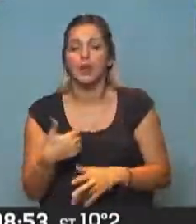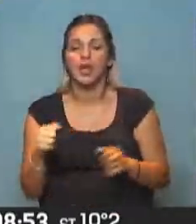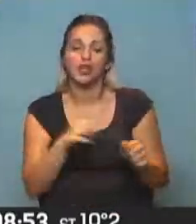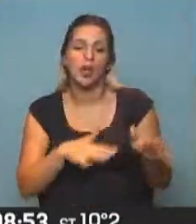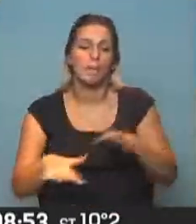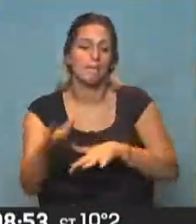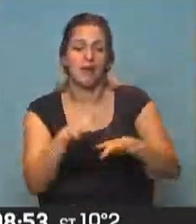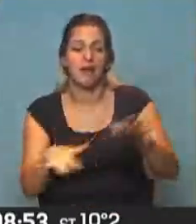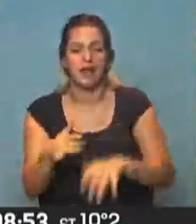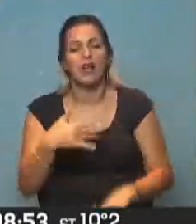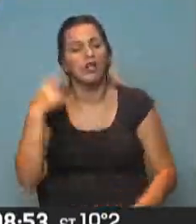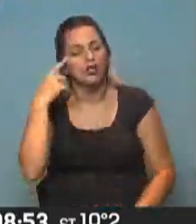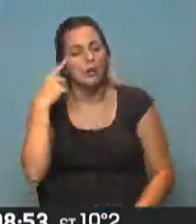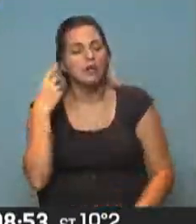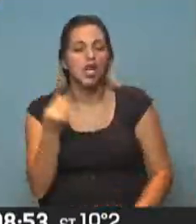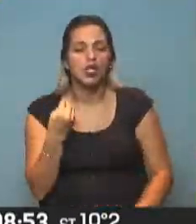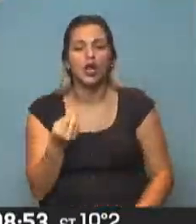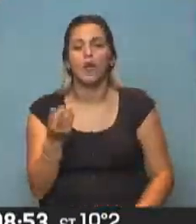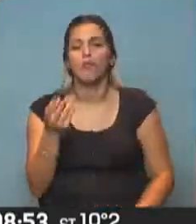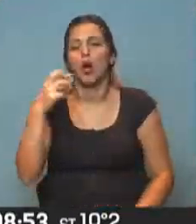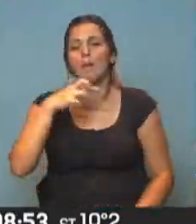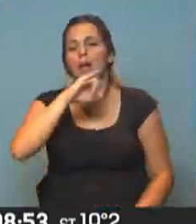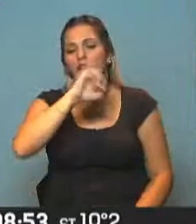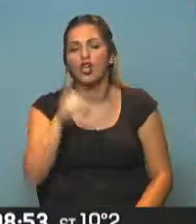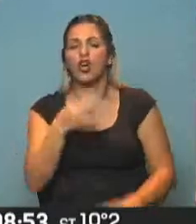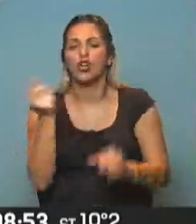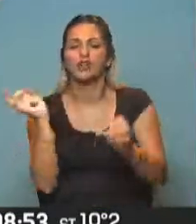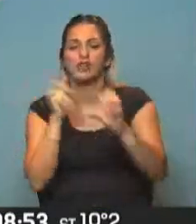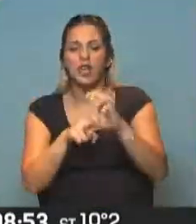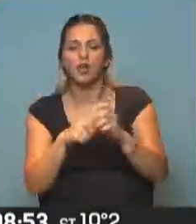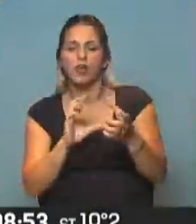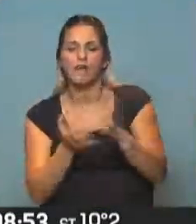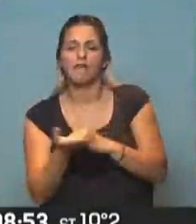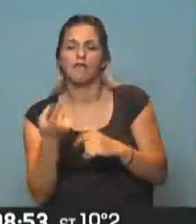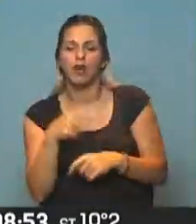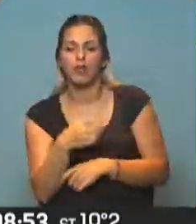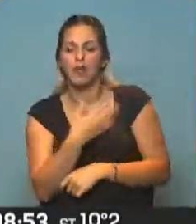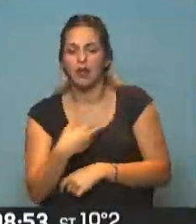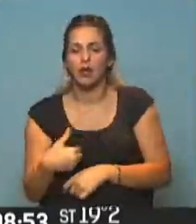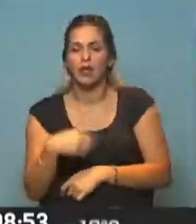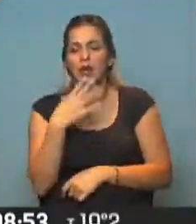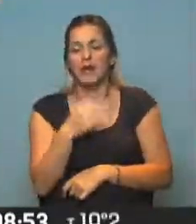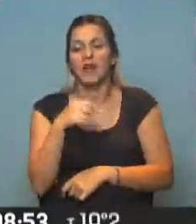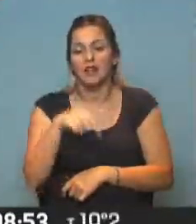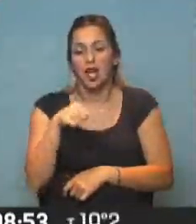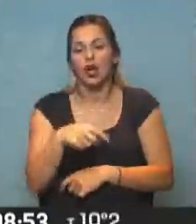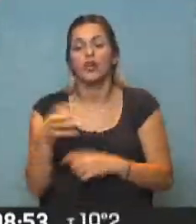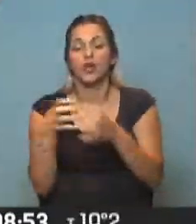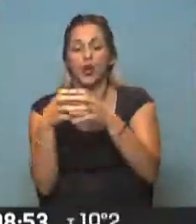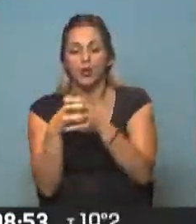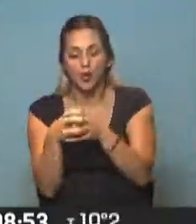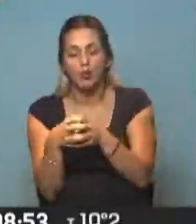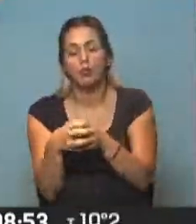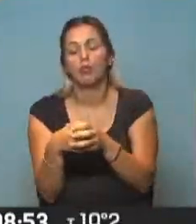un momento se pensaba que esto de la intervención del pj fue parte de una estrategia del gobierno la verdad es que hoy el peronismo o la oposición